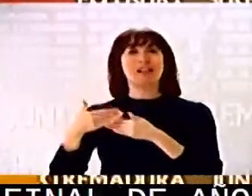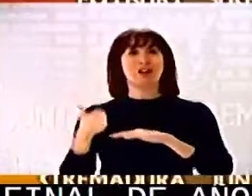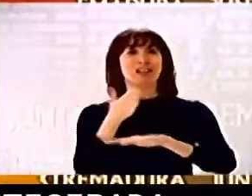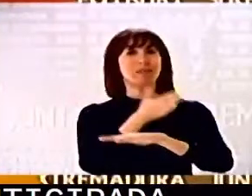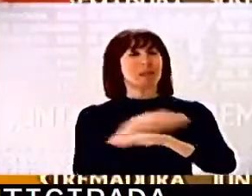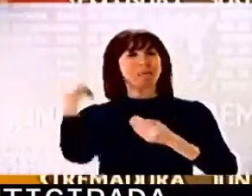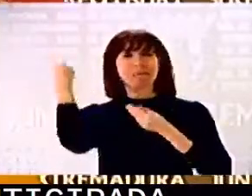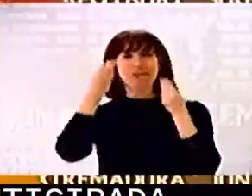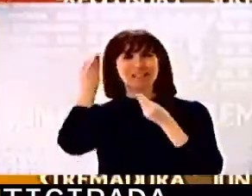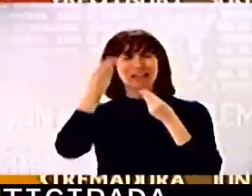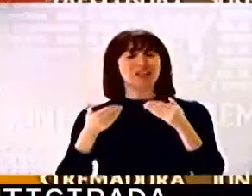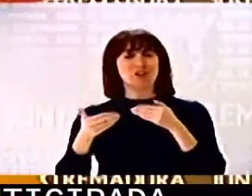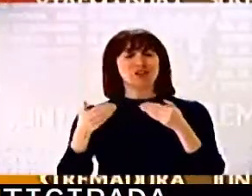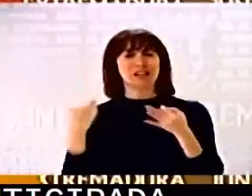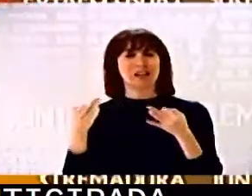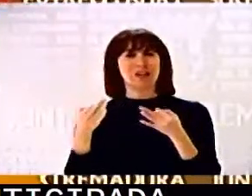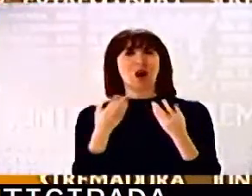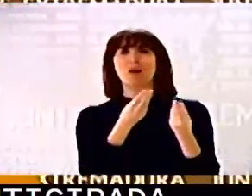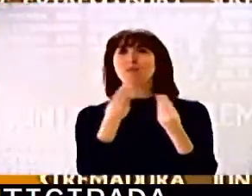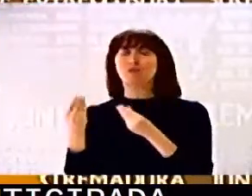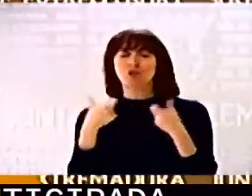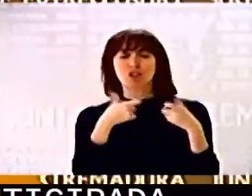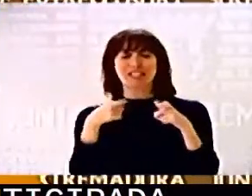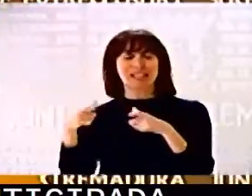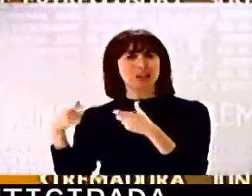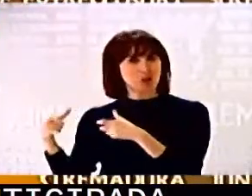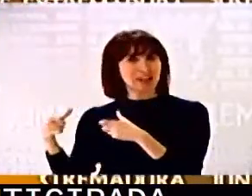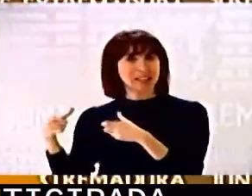pensando en que muchos sectores que se han visto